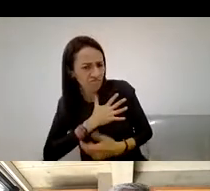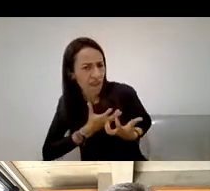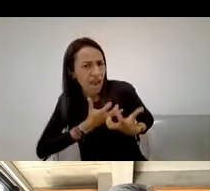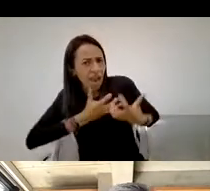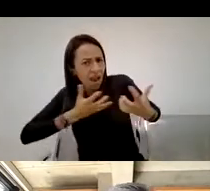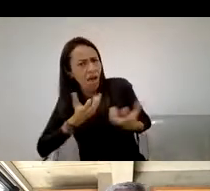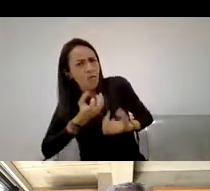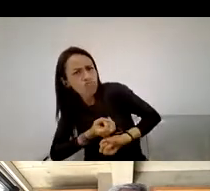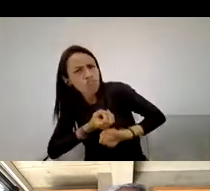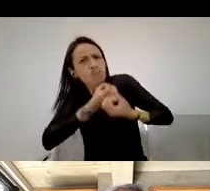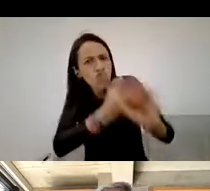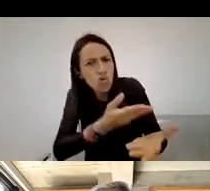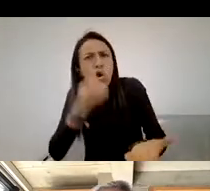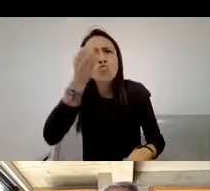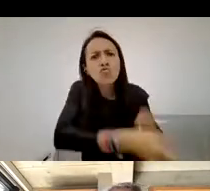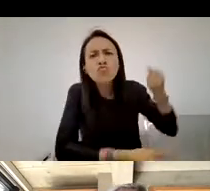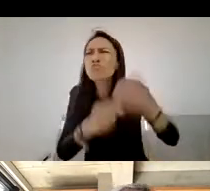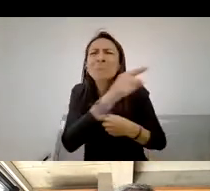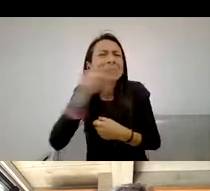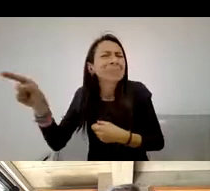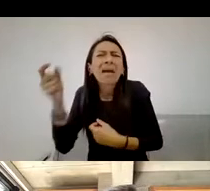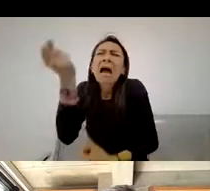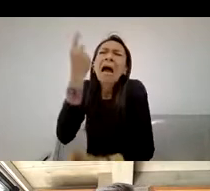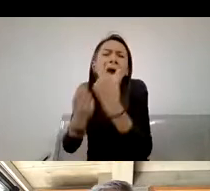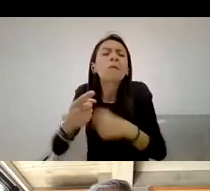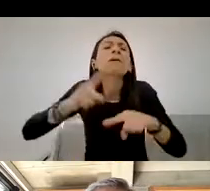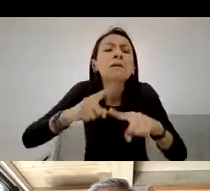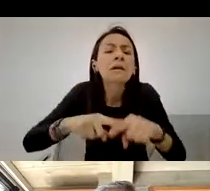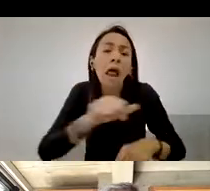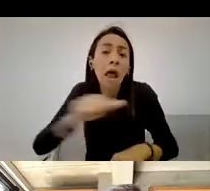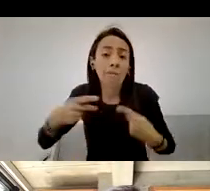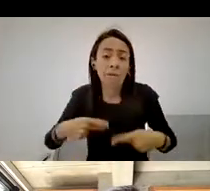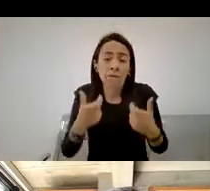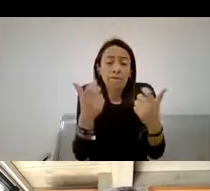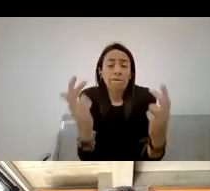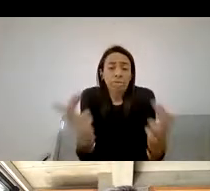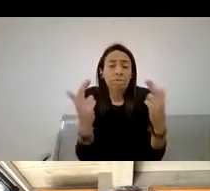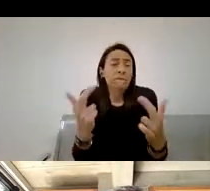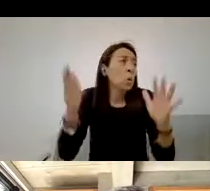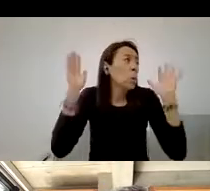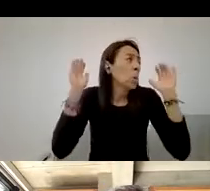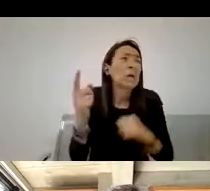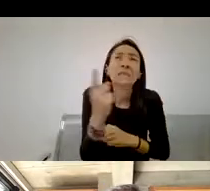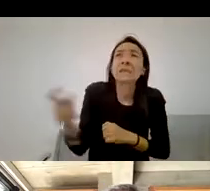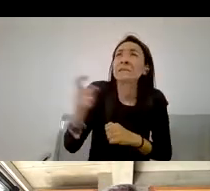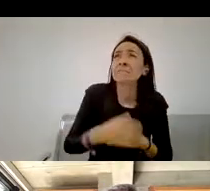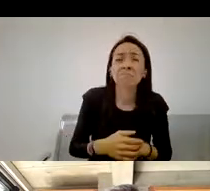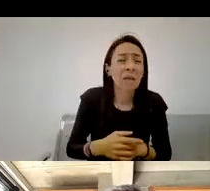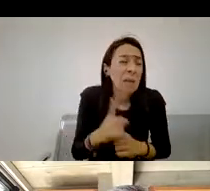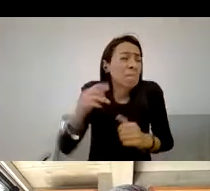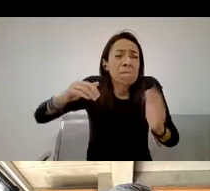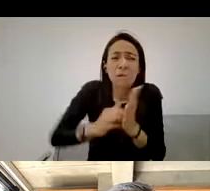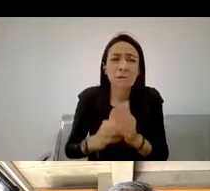realmente, literalmente multimillonarias que hacen donativos de cientos de millones de pesos. A esos son los que va a